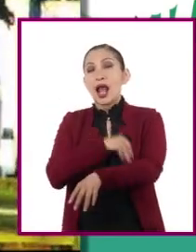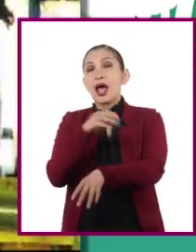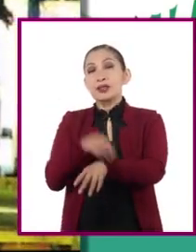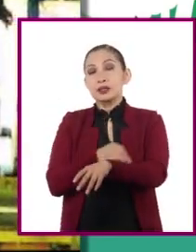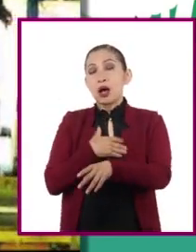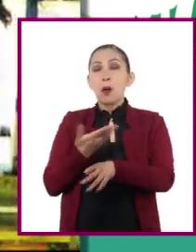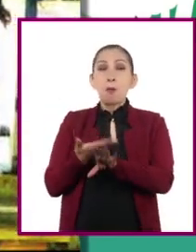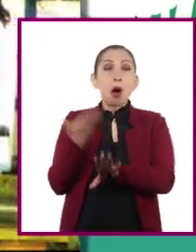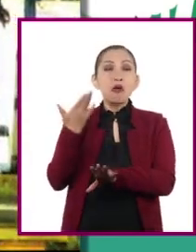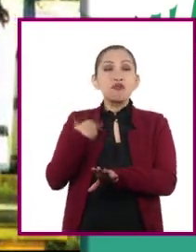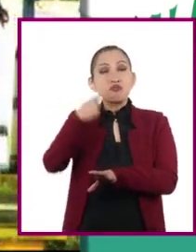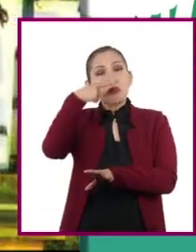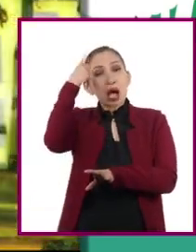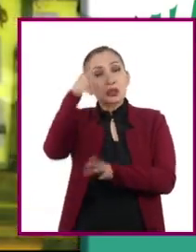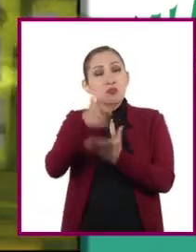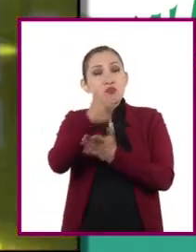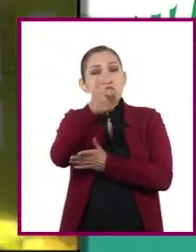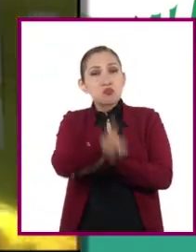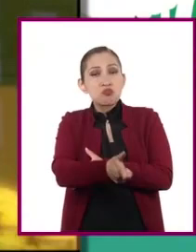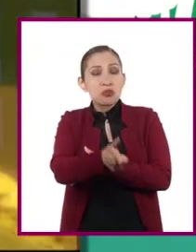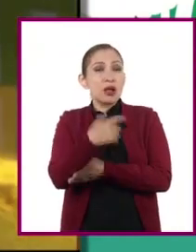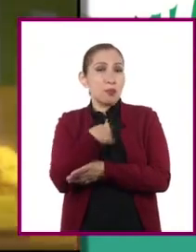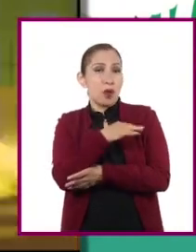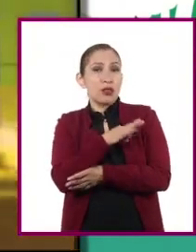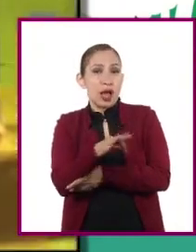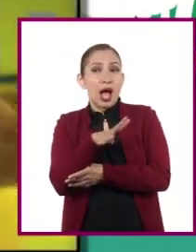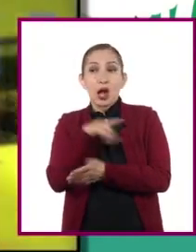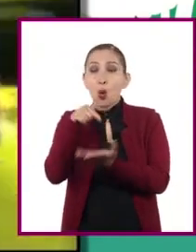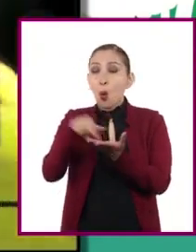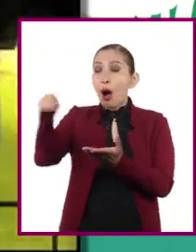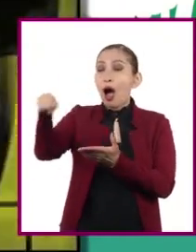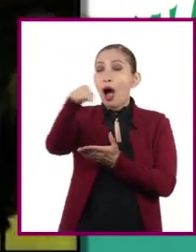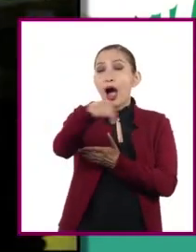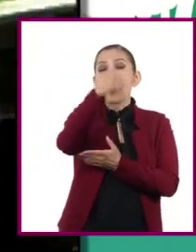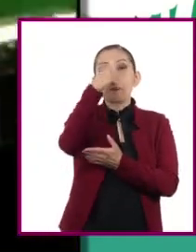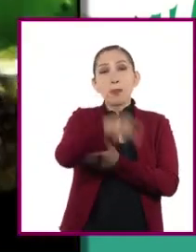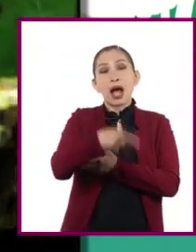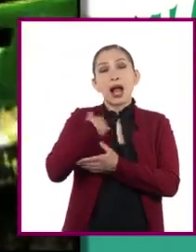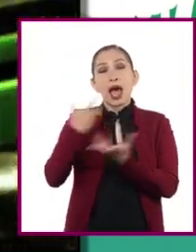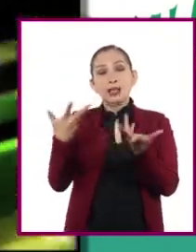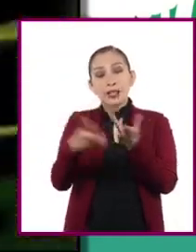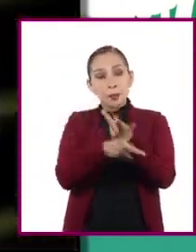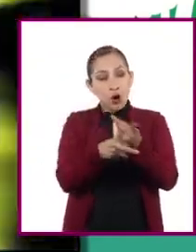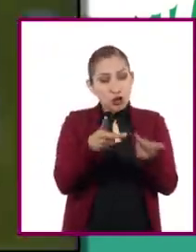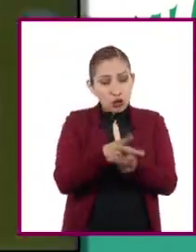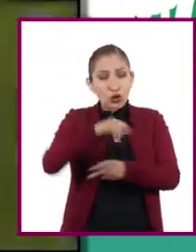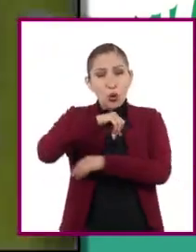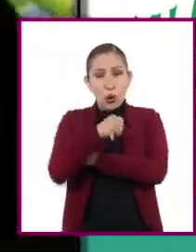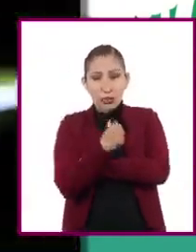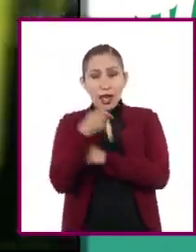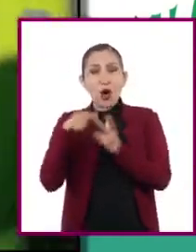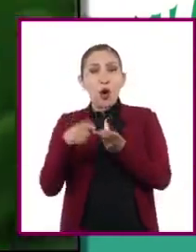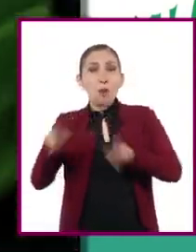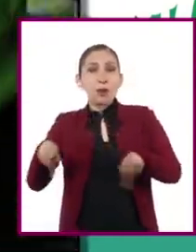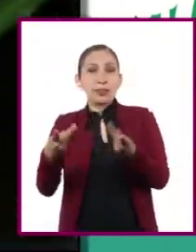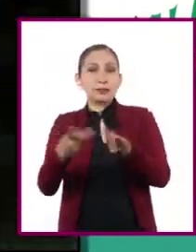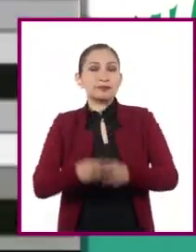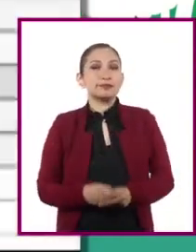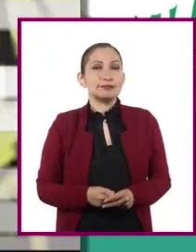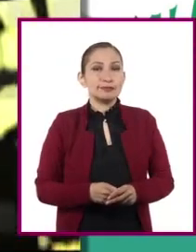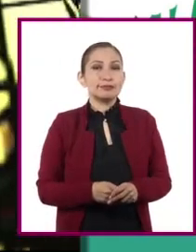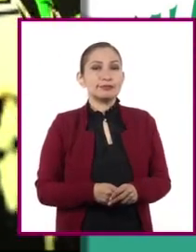energía relativamente accesibles y para las cuales hay instalaciones adecuadas para su producción, almacenamiento y